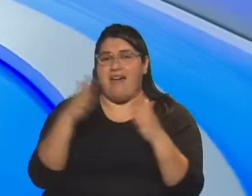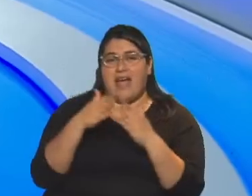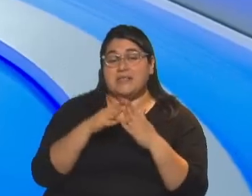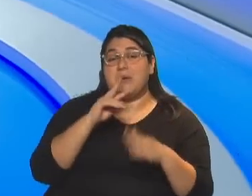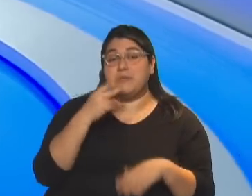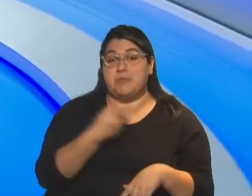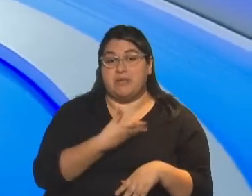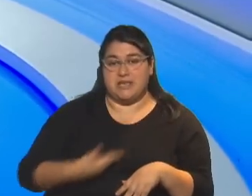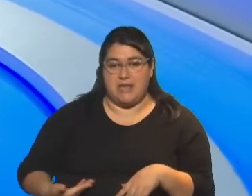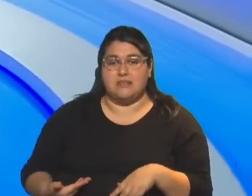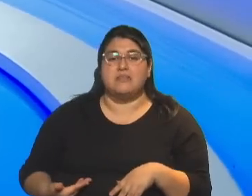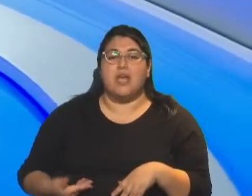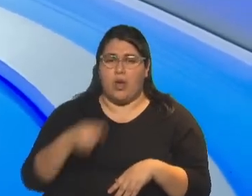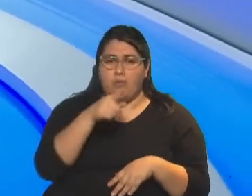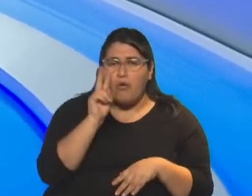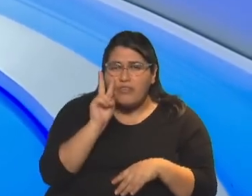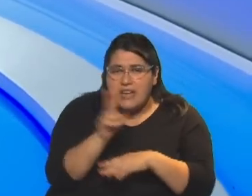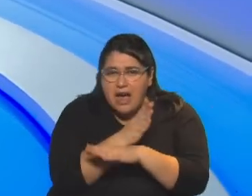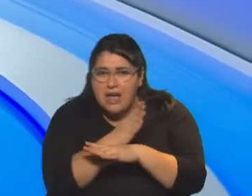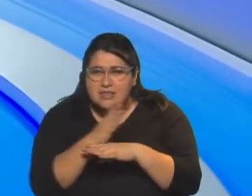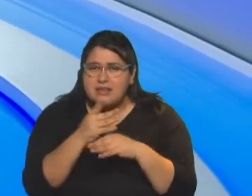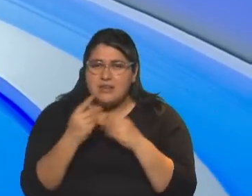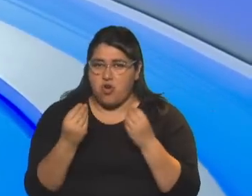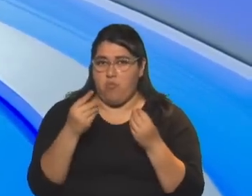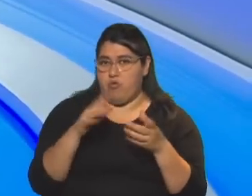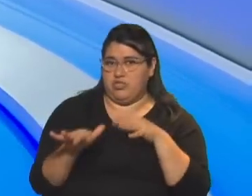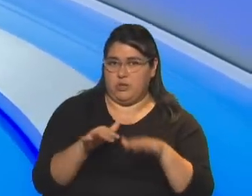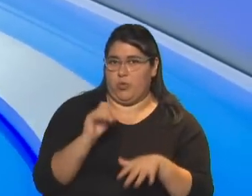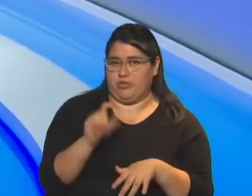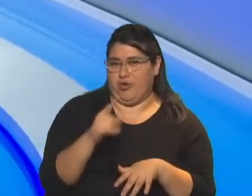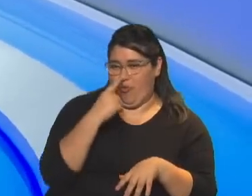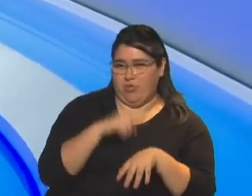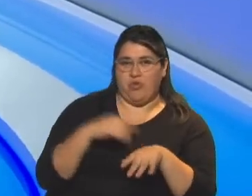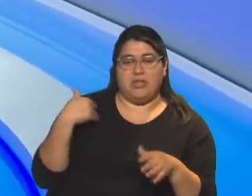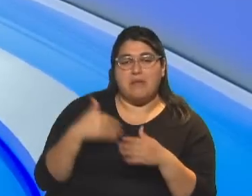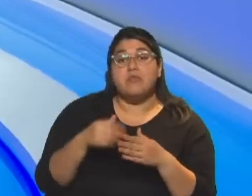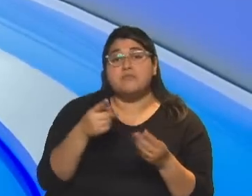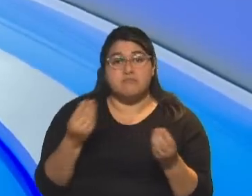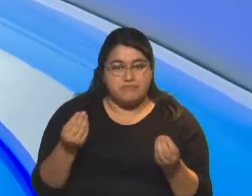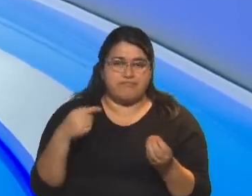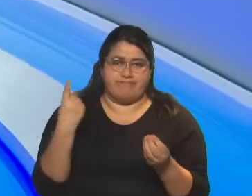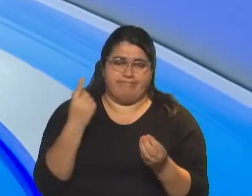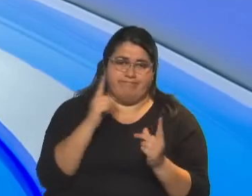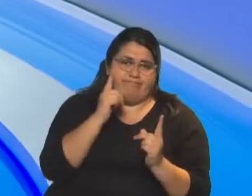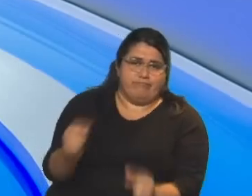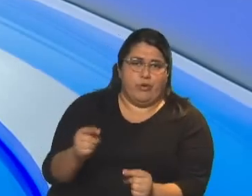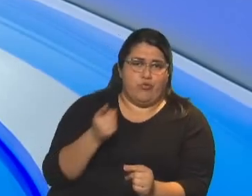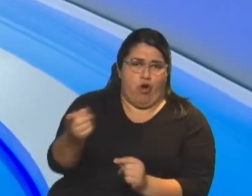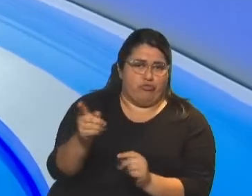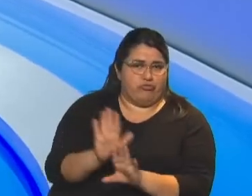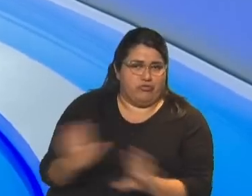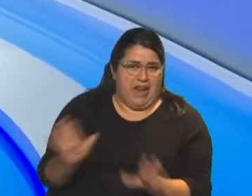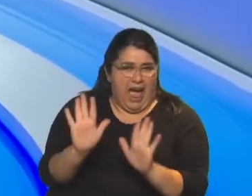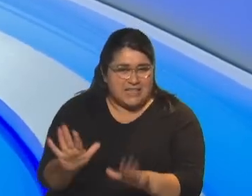de la vicepresidenta de la nación fíjate lo que ha sucedido en las últimas horas este hecho repudiable gravísimo a la noche pero éstas ya